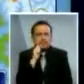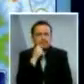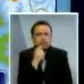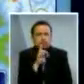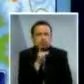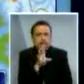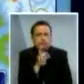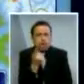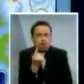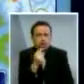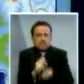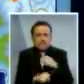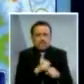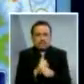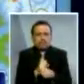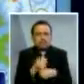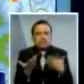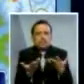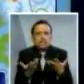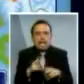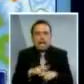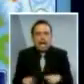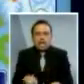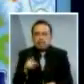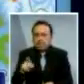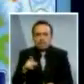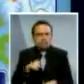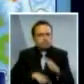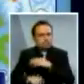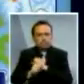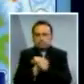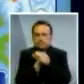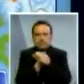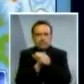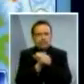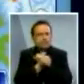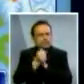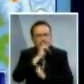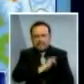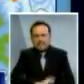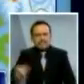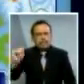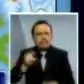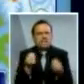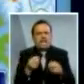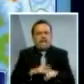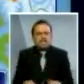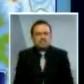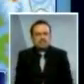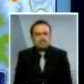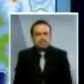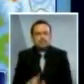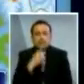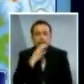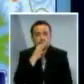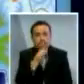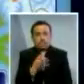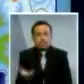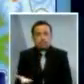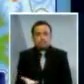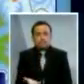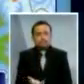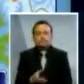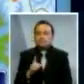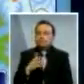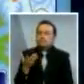años de cárcel, ¿qué hay que cometer para que esa persona no pueda quedar en libertad? Porque si este te delito, garantizo sí. Que después de... Sí, dime.